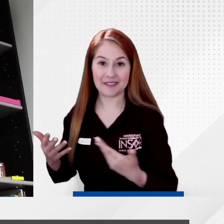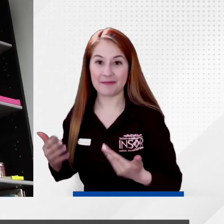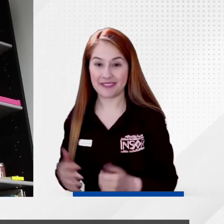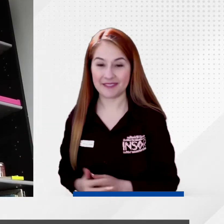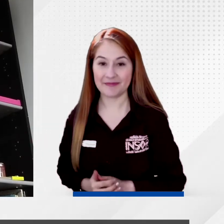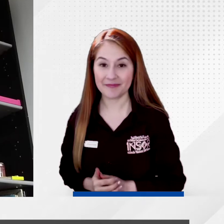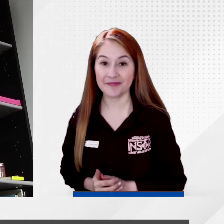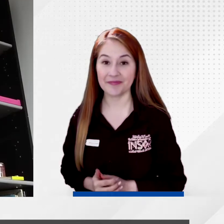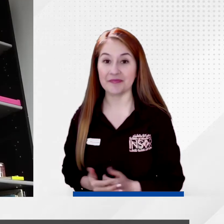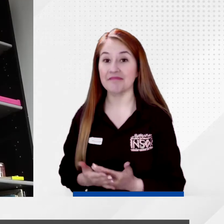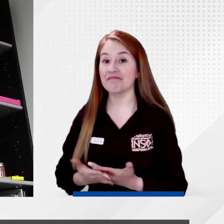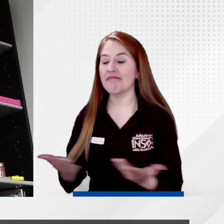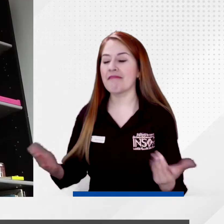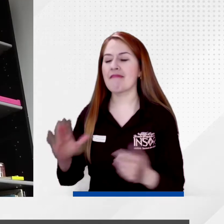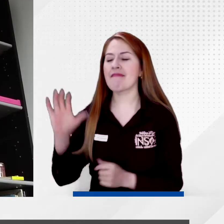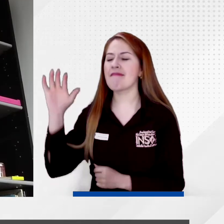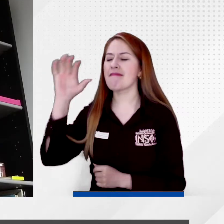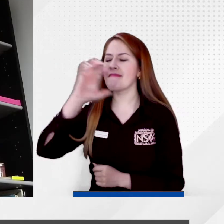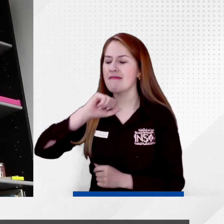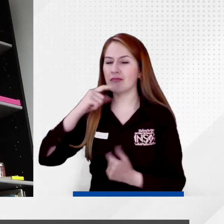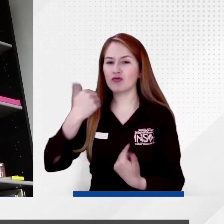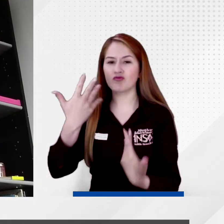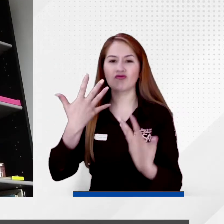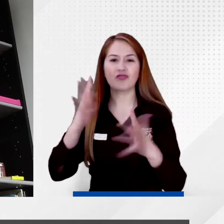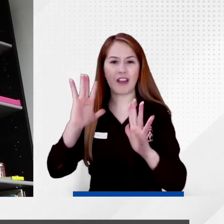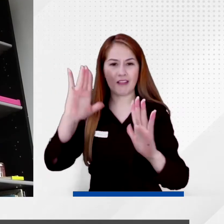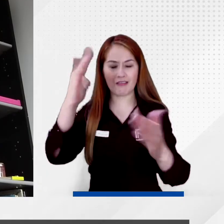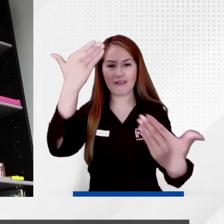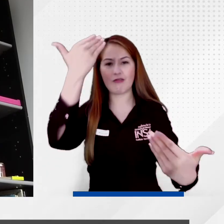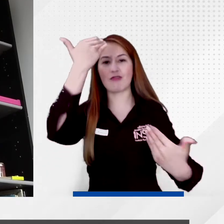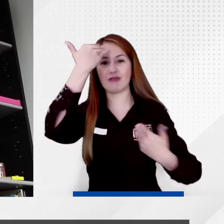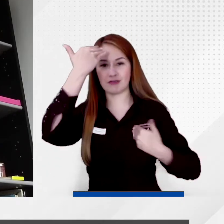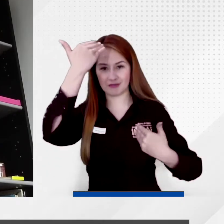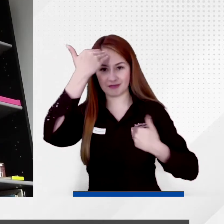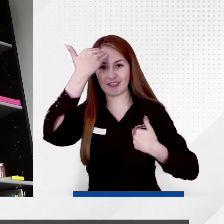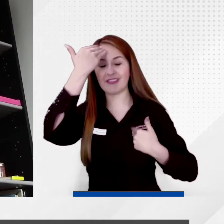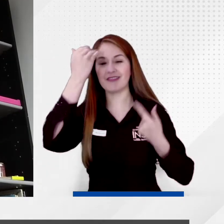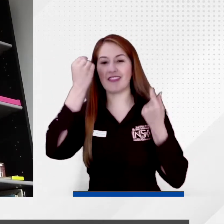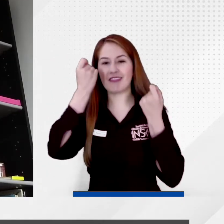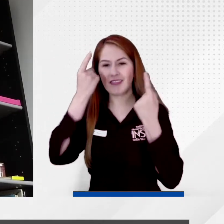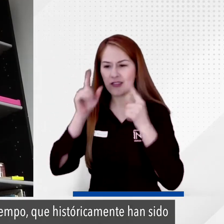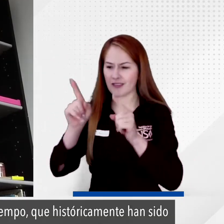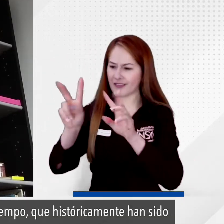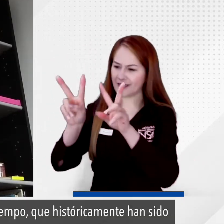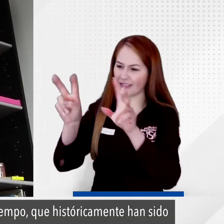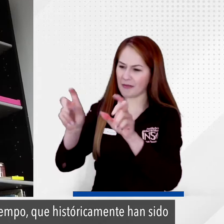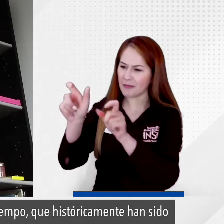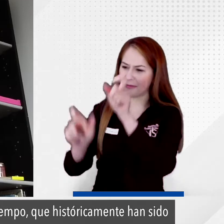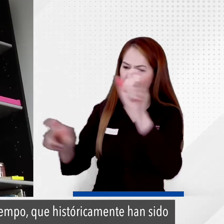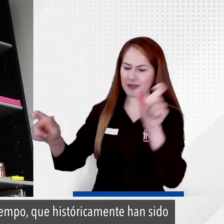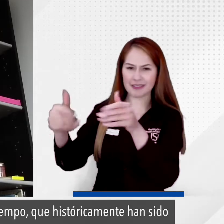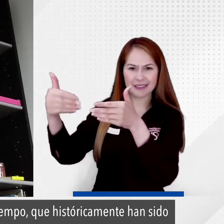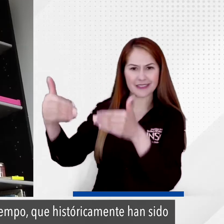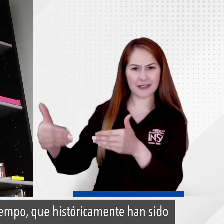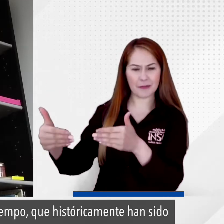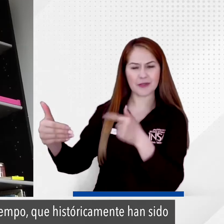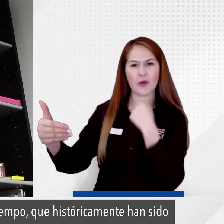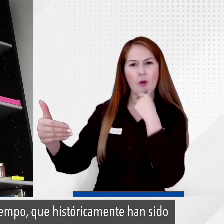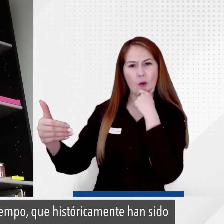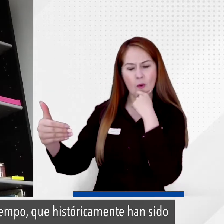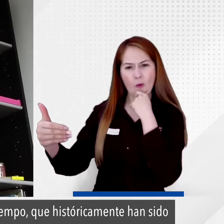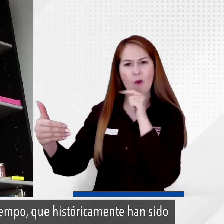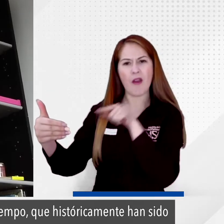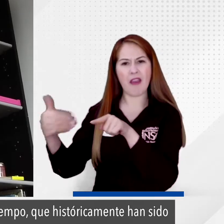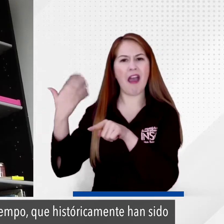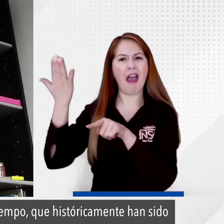permite ser sensible como a este tipo de temas, ¿cierto? Y a pensar en